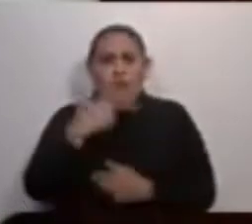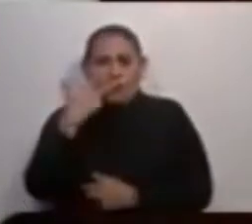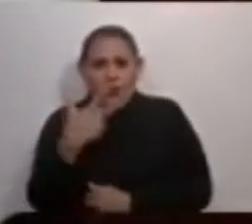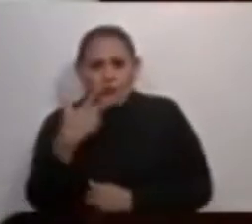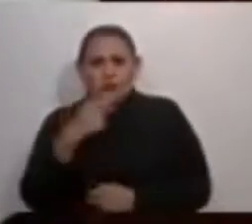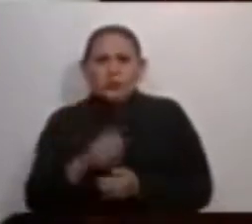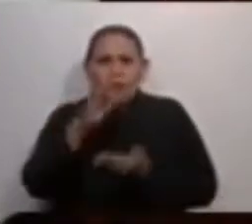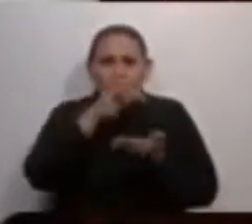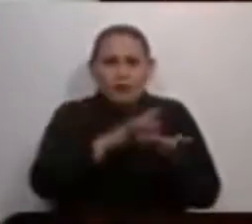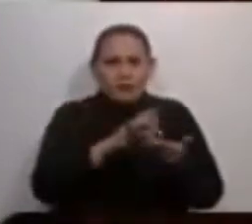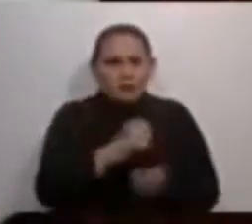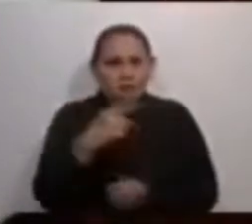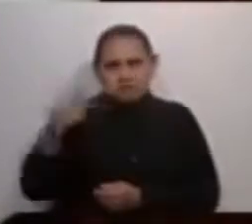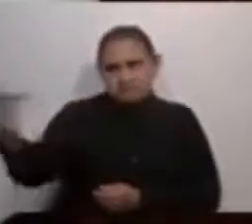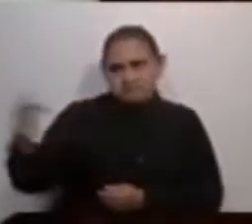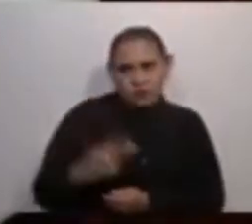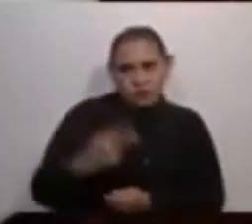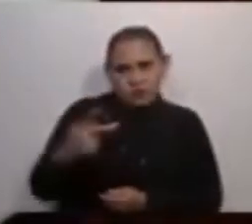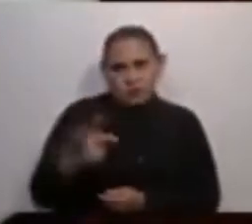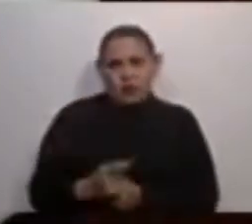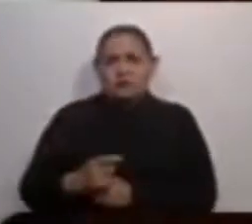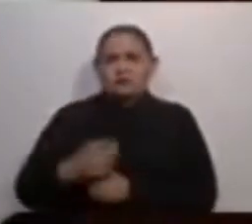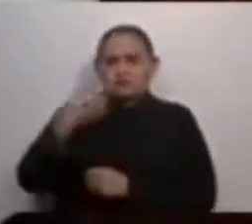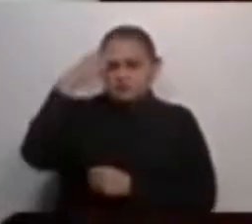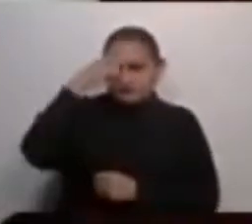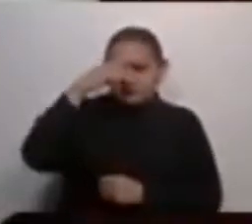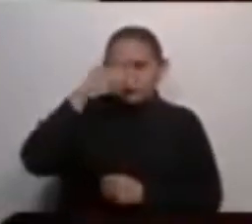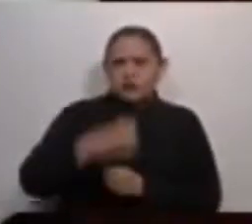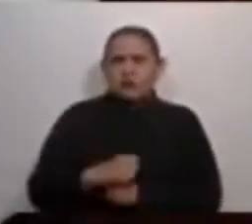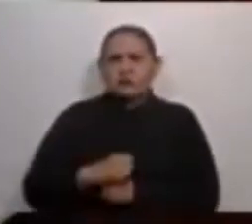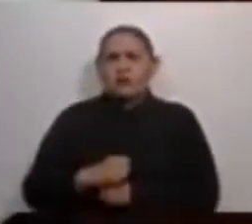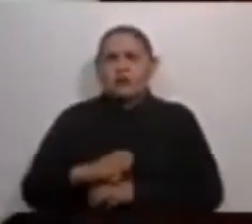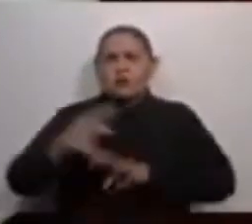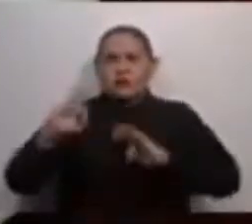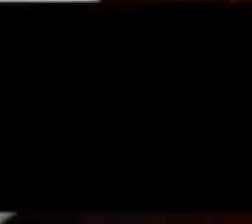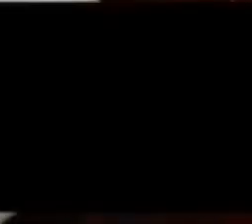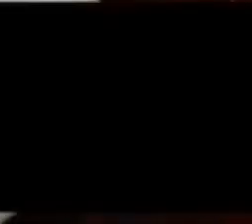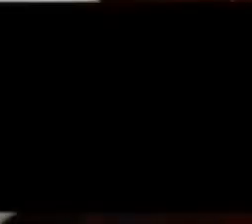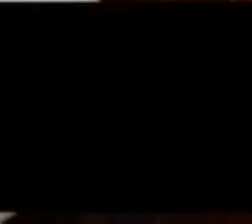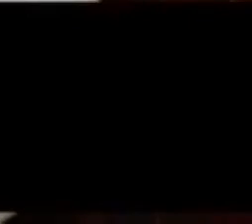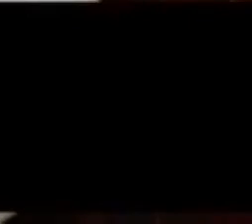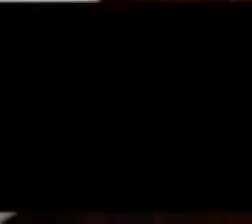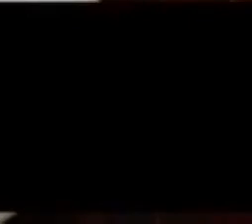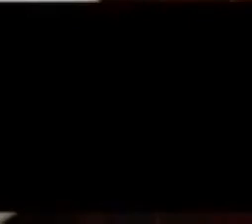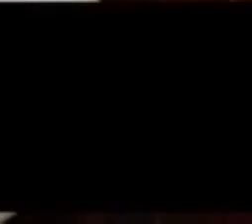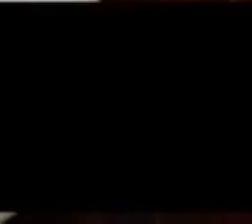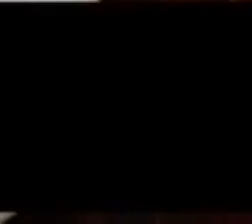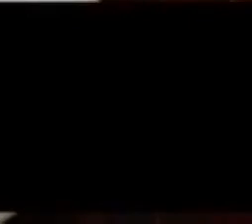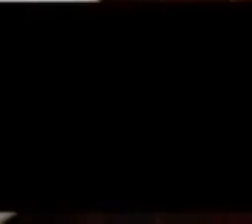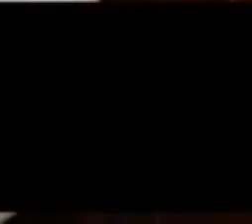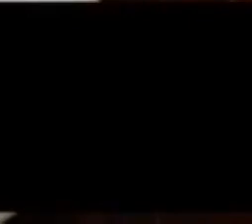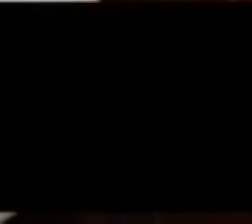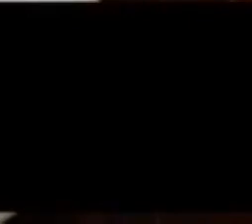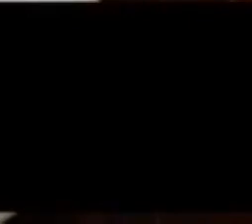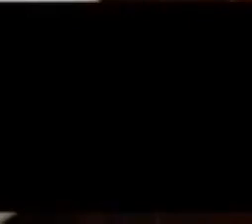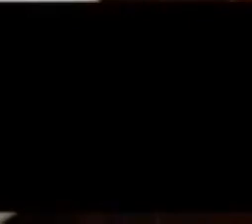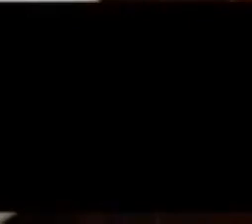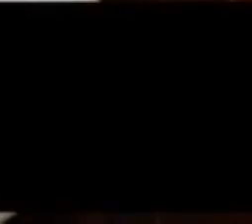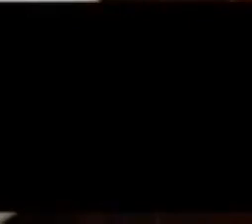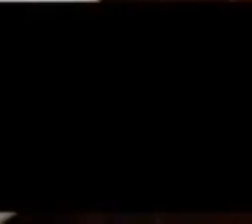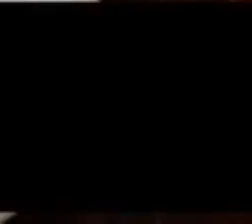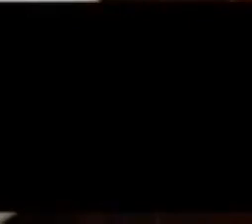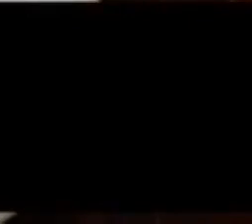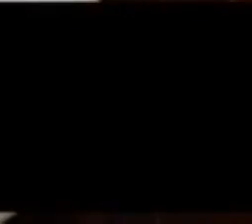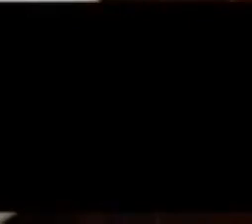apoyarnos los unos a los otros, experimentando nuevas formas de solidaridad. 9, atrevernos a innovar con